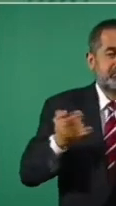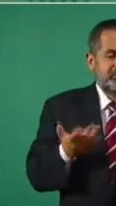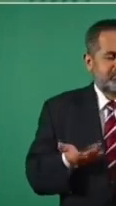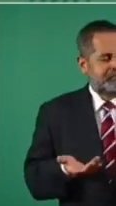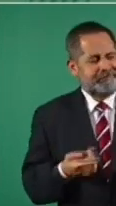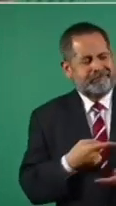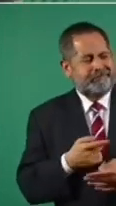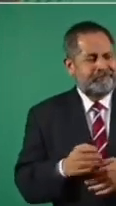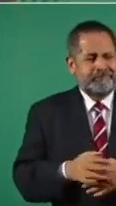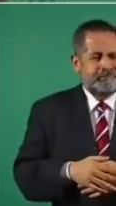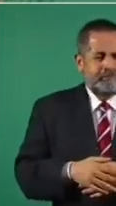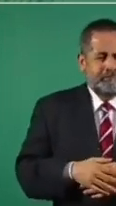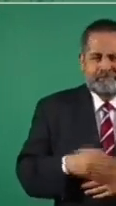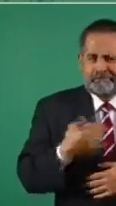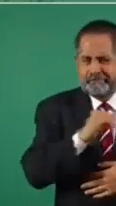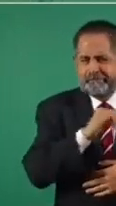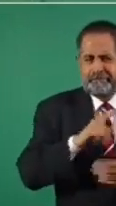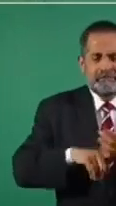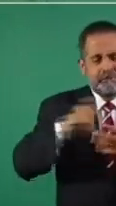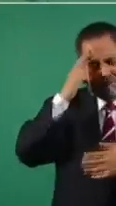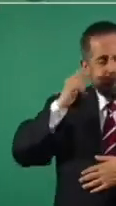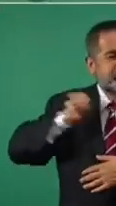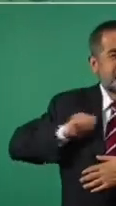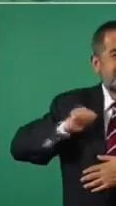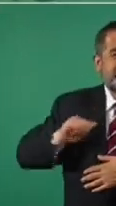¿Qué no decía el maestro Cicerón?